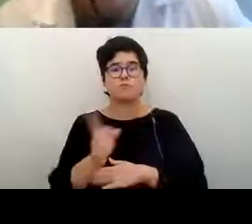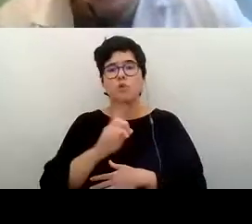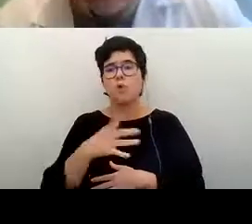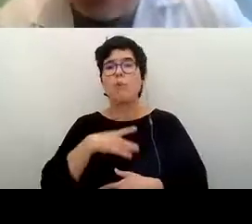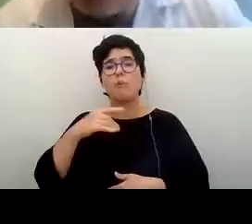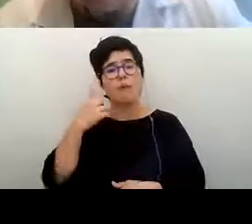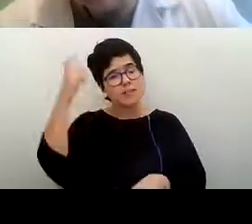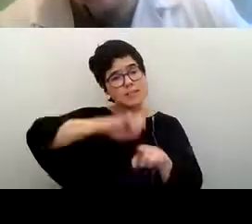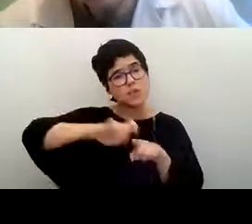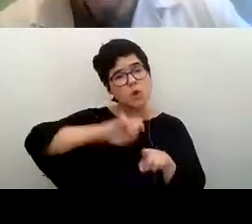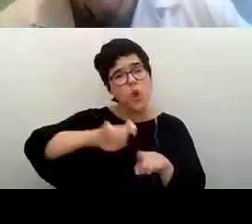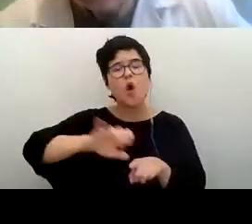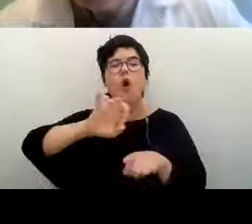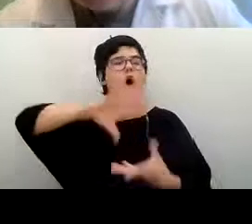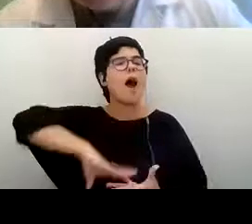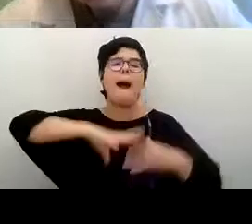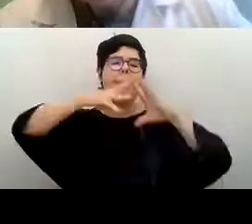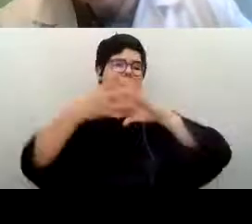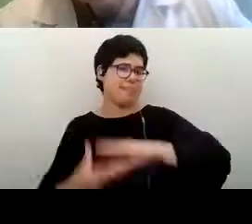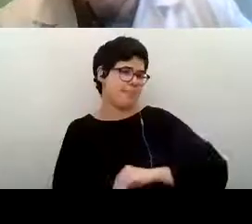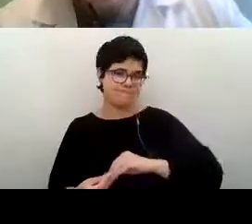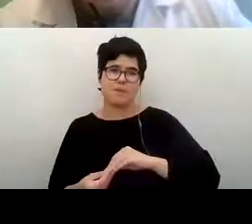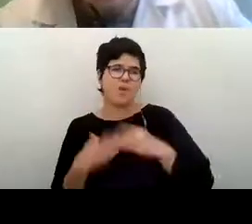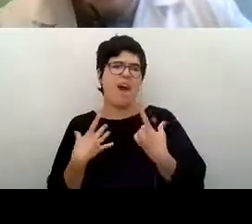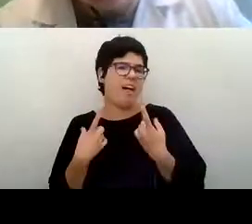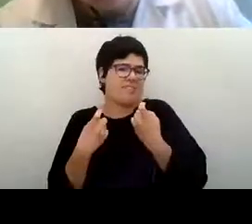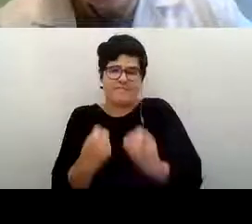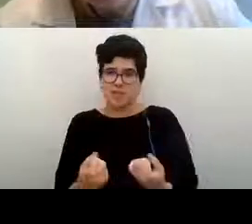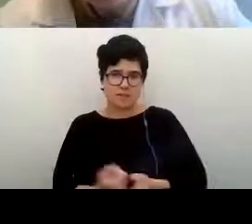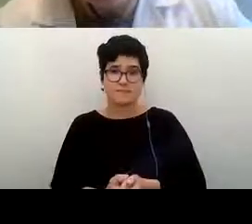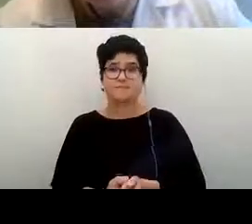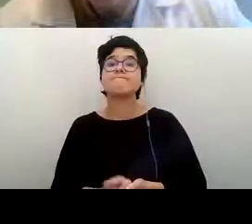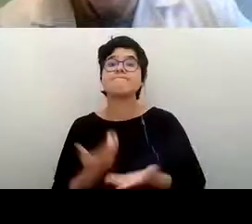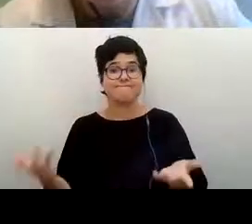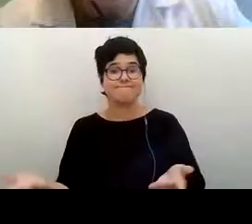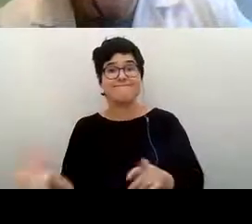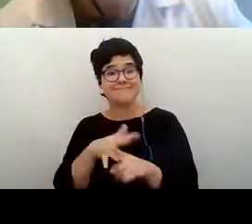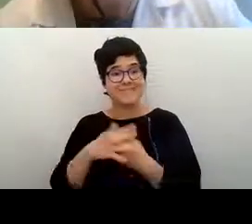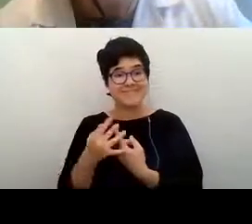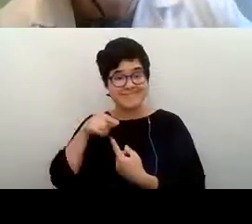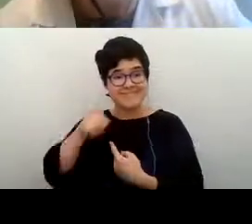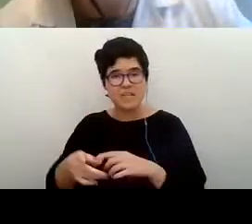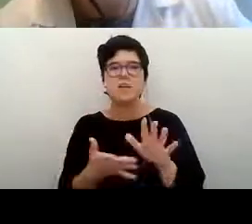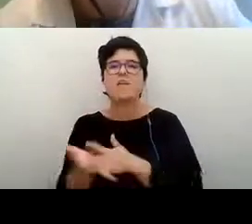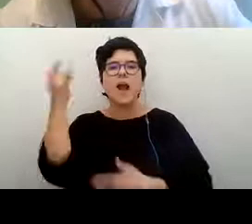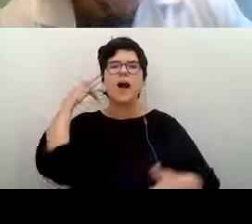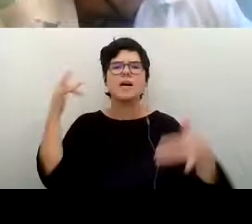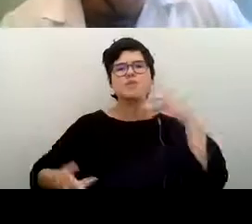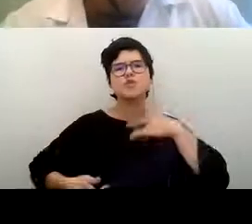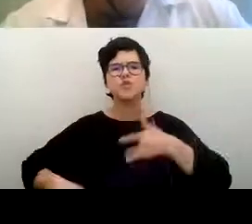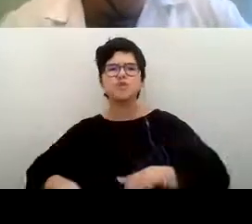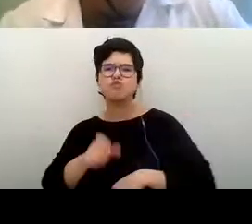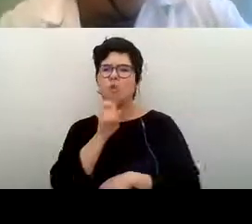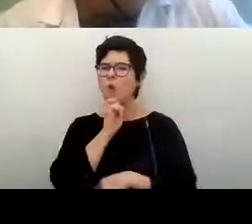o más adaptativo. En este caso, veréis que los síntomas suelen ser pues